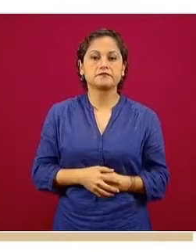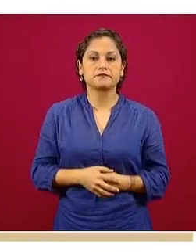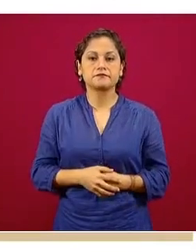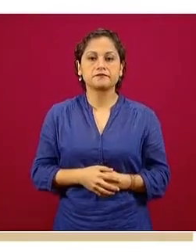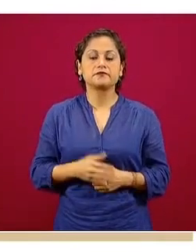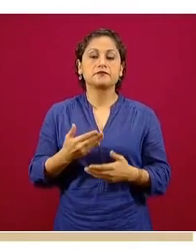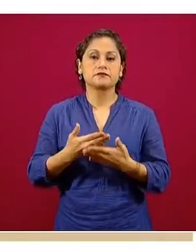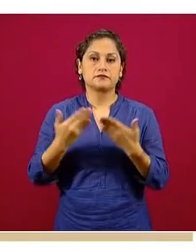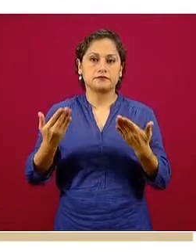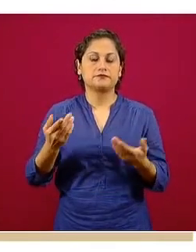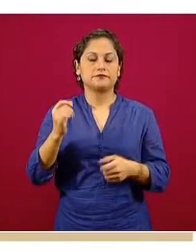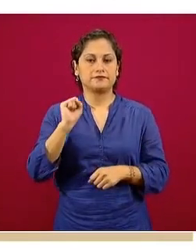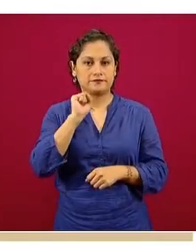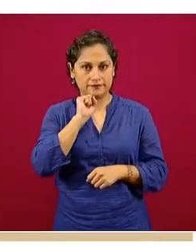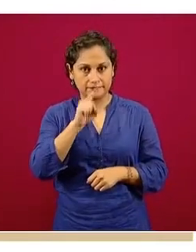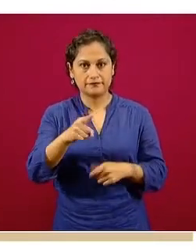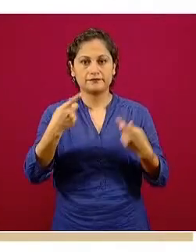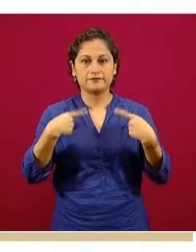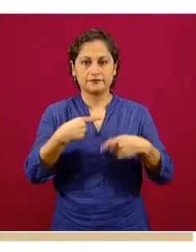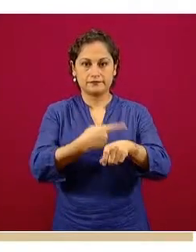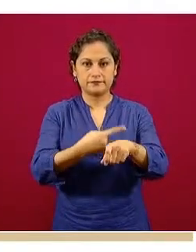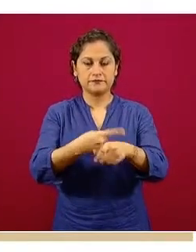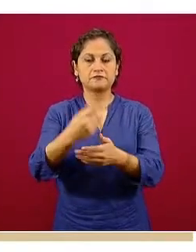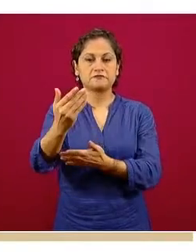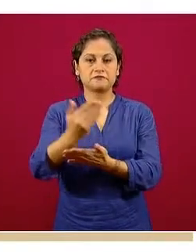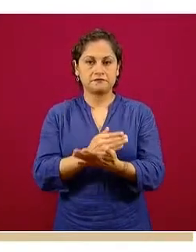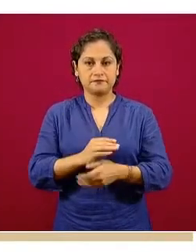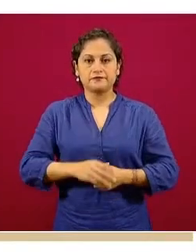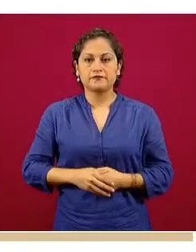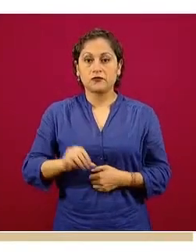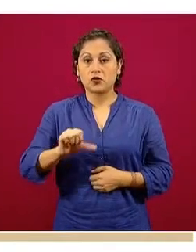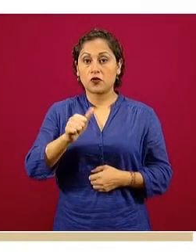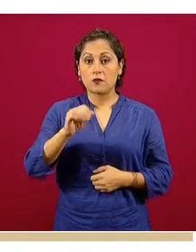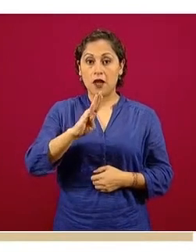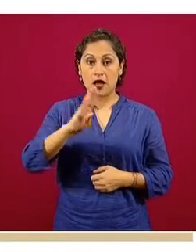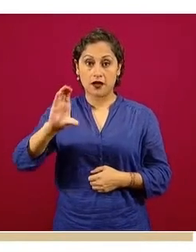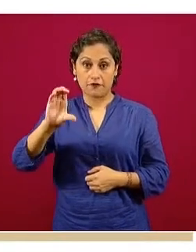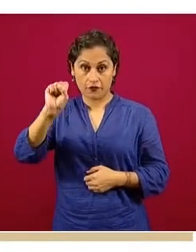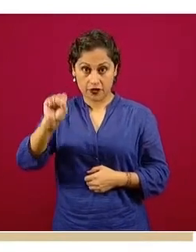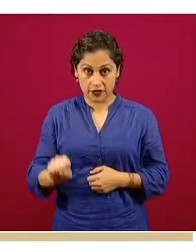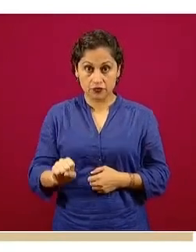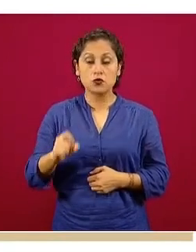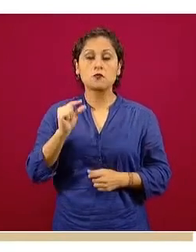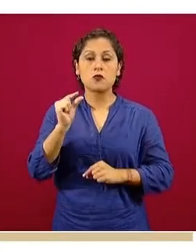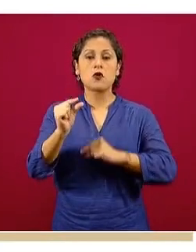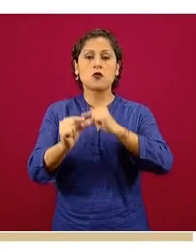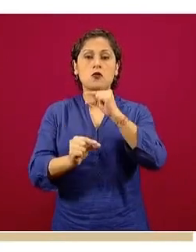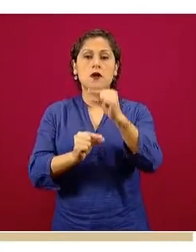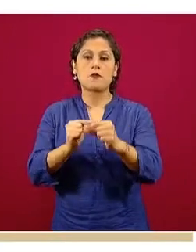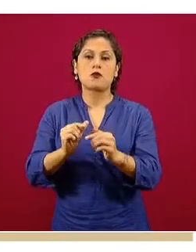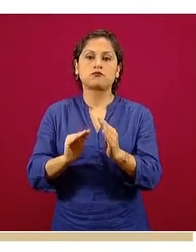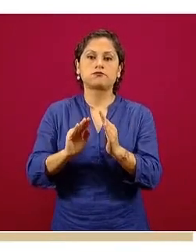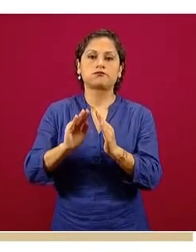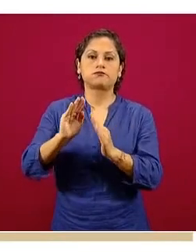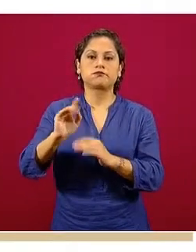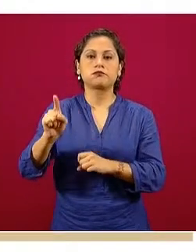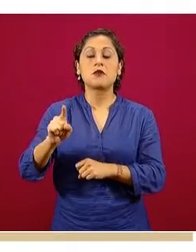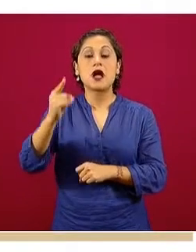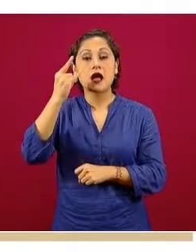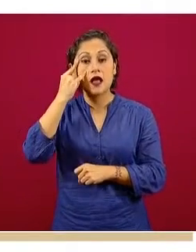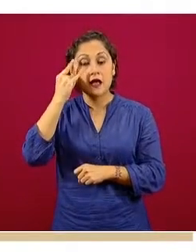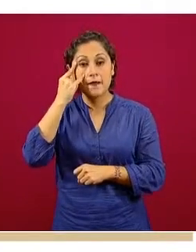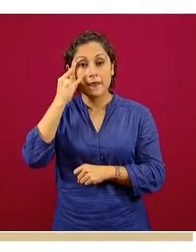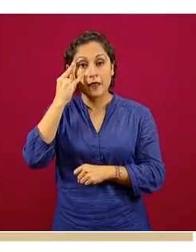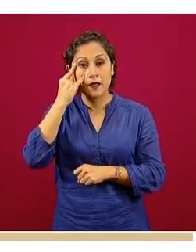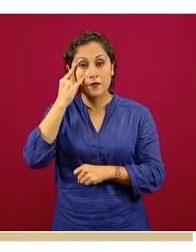número de casos y potencialmente también una disminución baja california sur poco a poco pero va subiendo campeche manteniéndose los